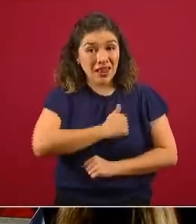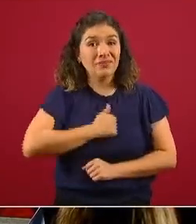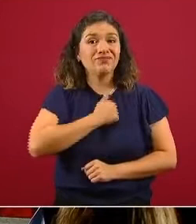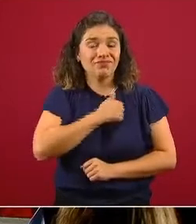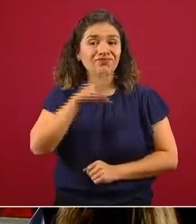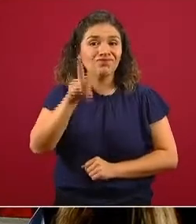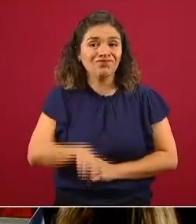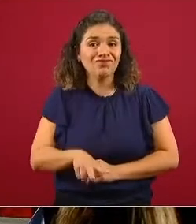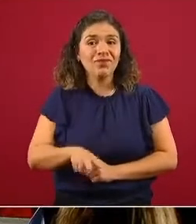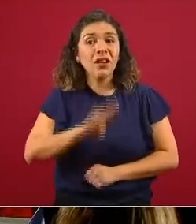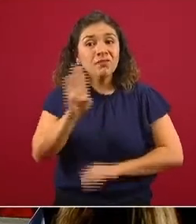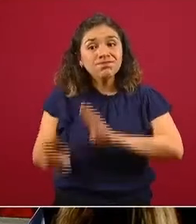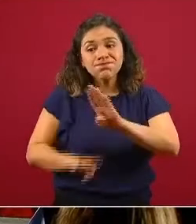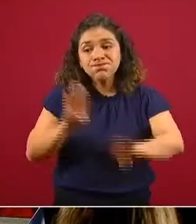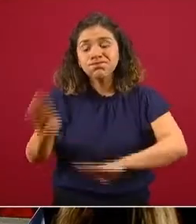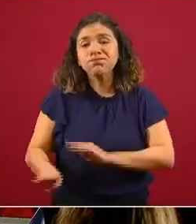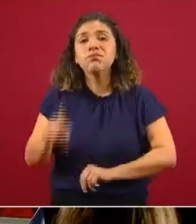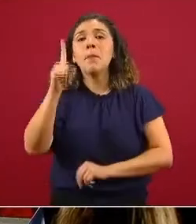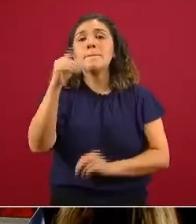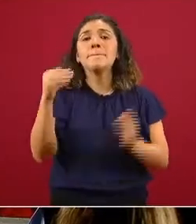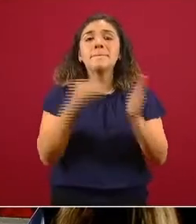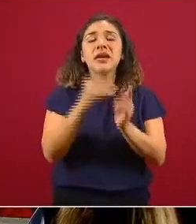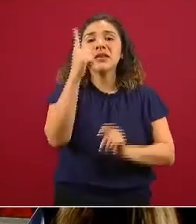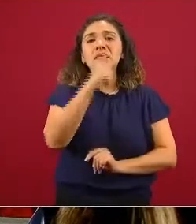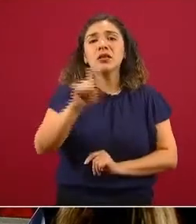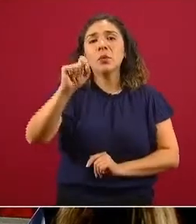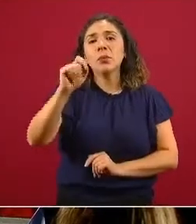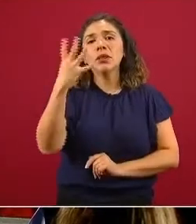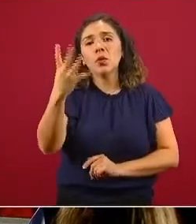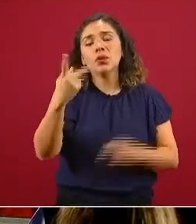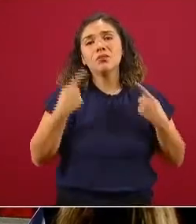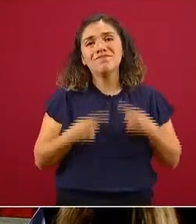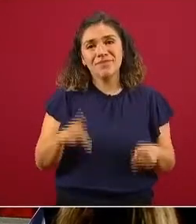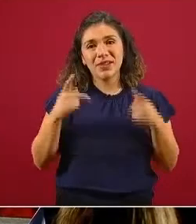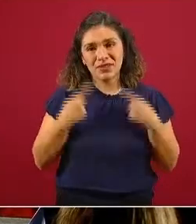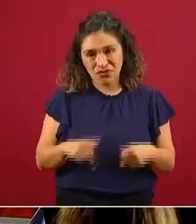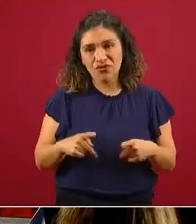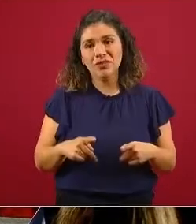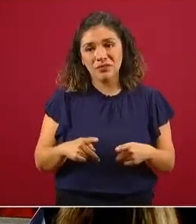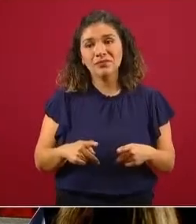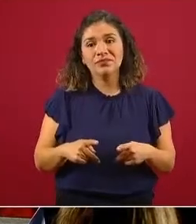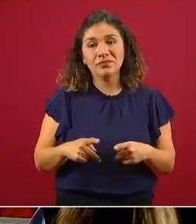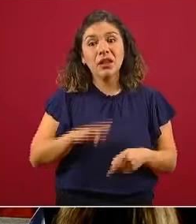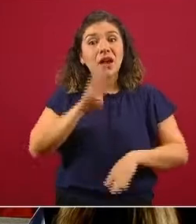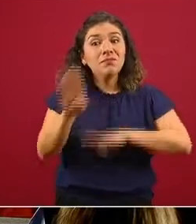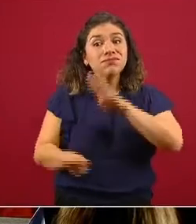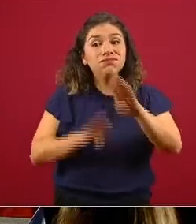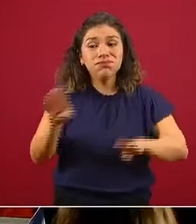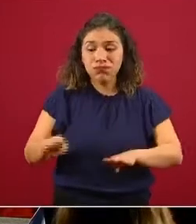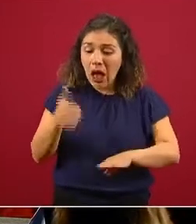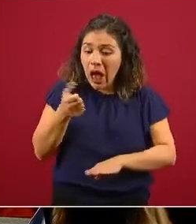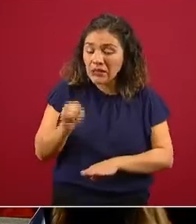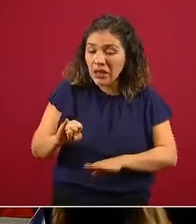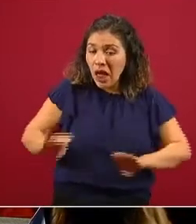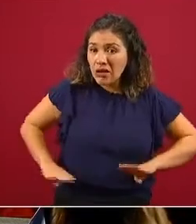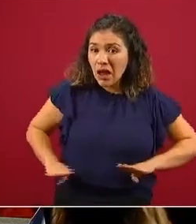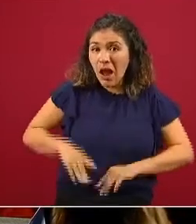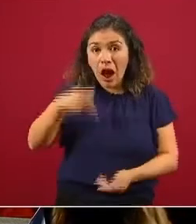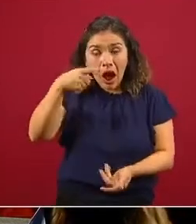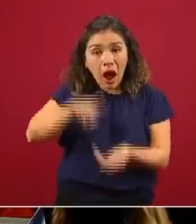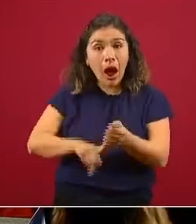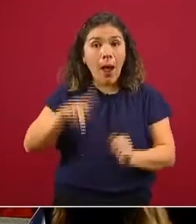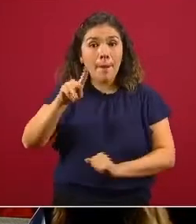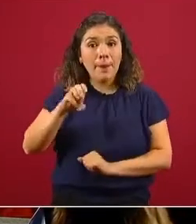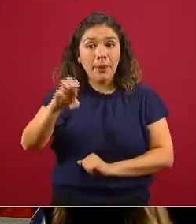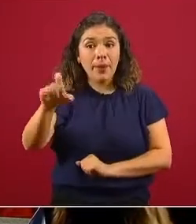Lamentablemente, han fallecido 1,124 personas, con una mortalidad global en Petróleos